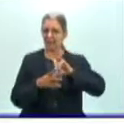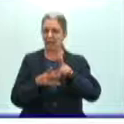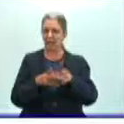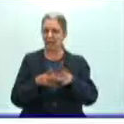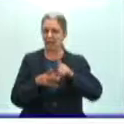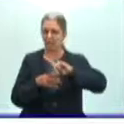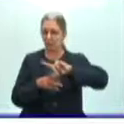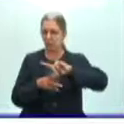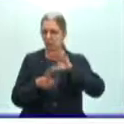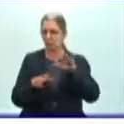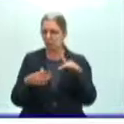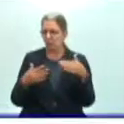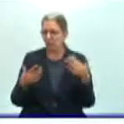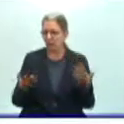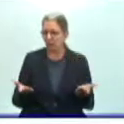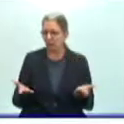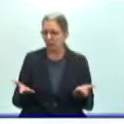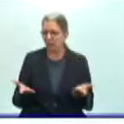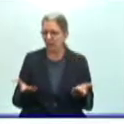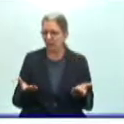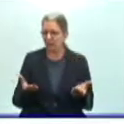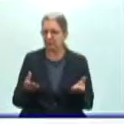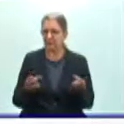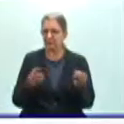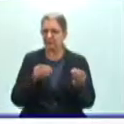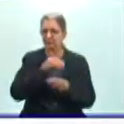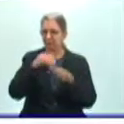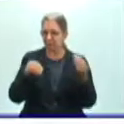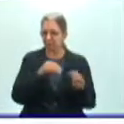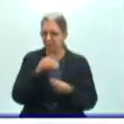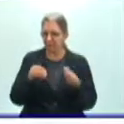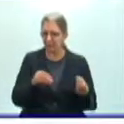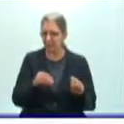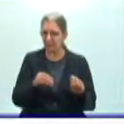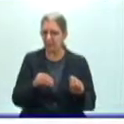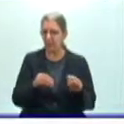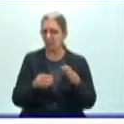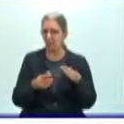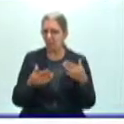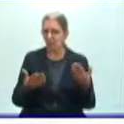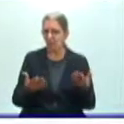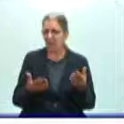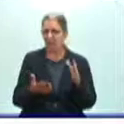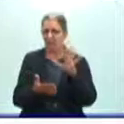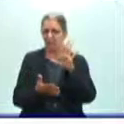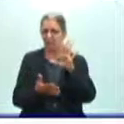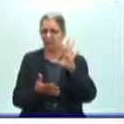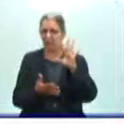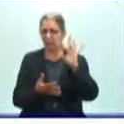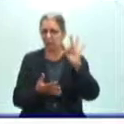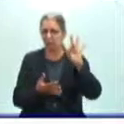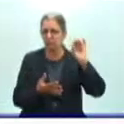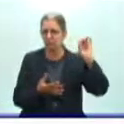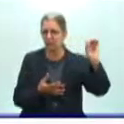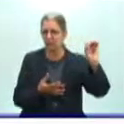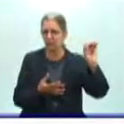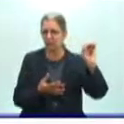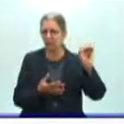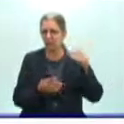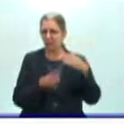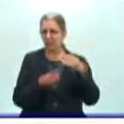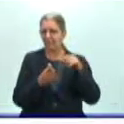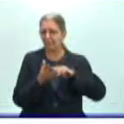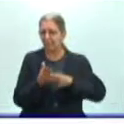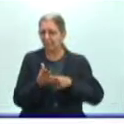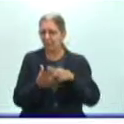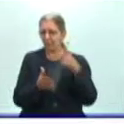correspondiente. En este caso, sustituimos la amplitud del ángulo, que es 58 grados, efectuamos los cálculos y nos